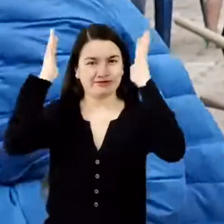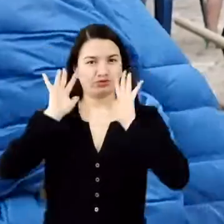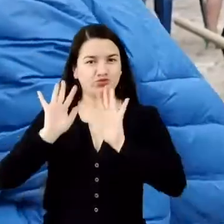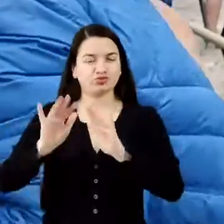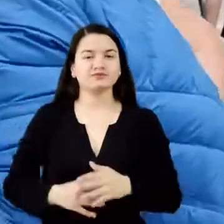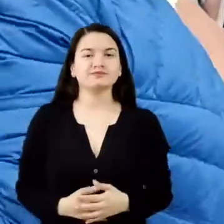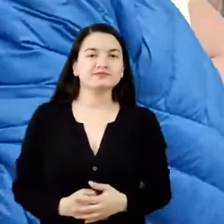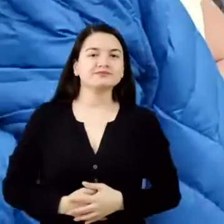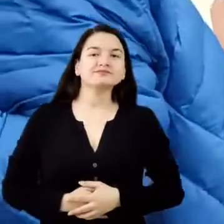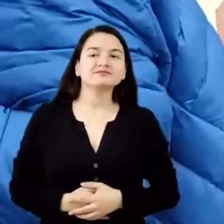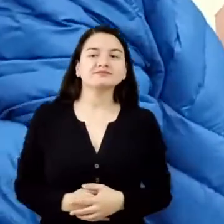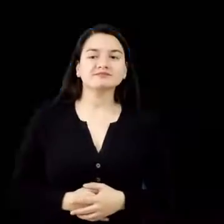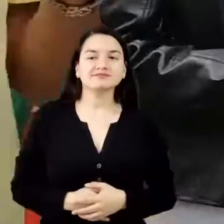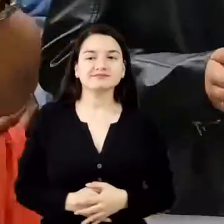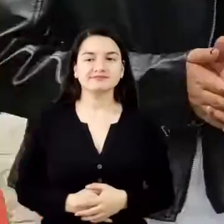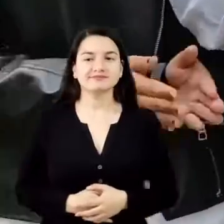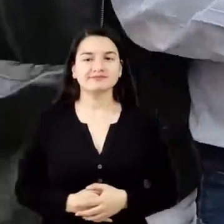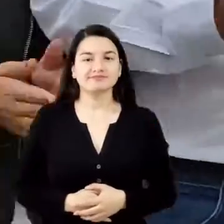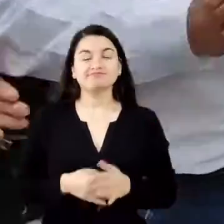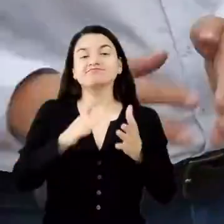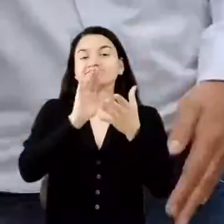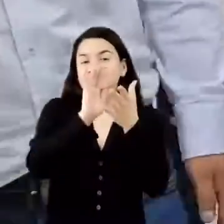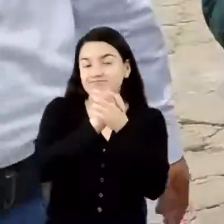esta comunidad de una manera inigualable.